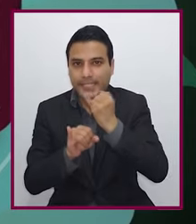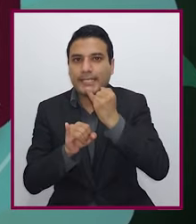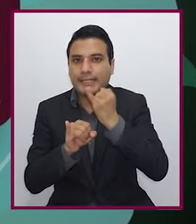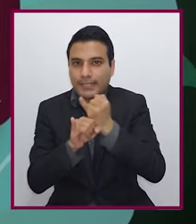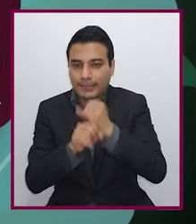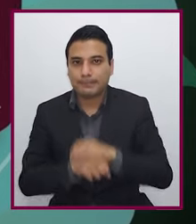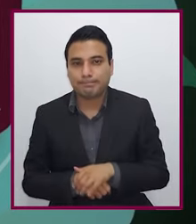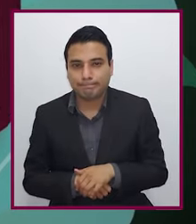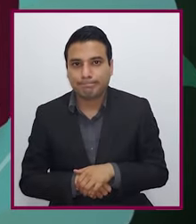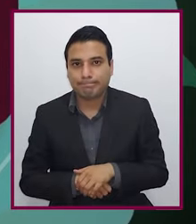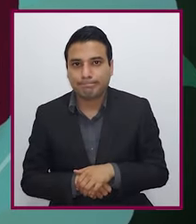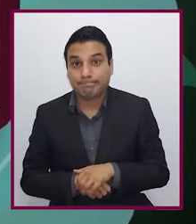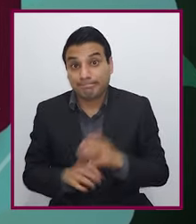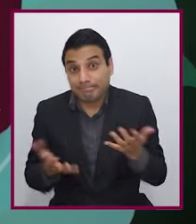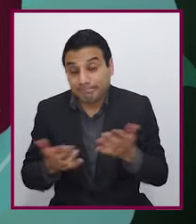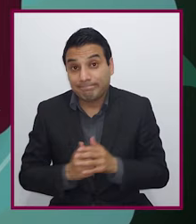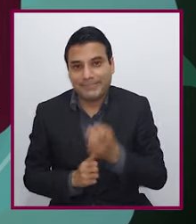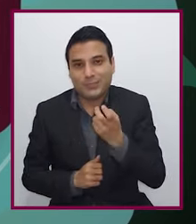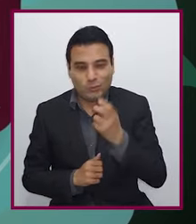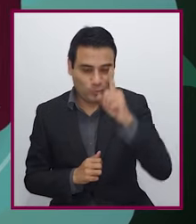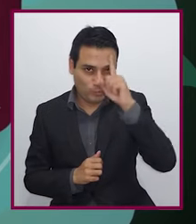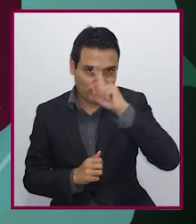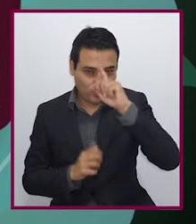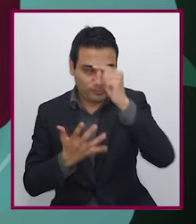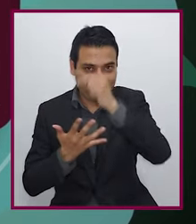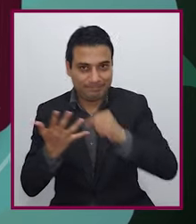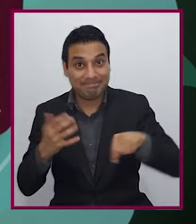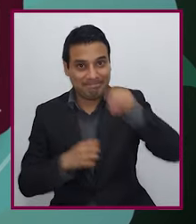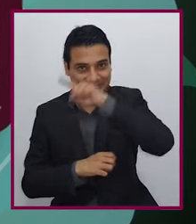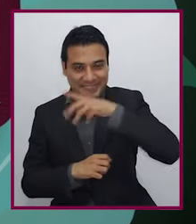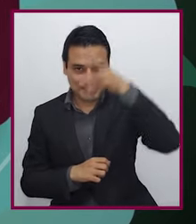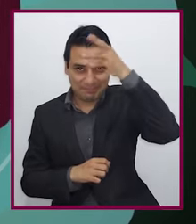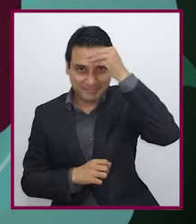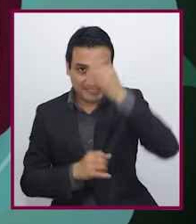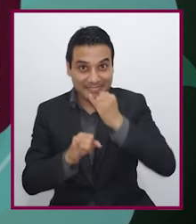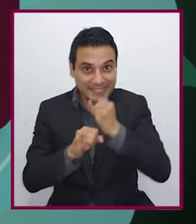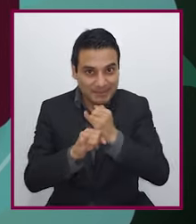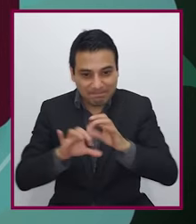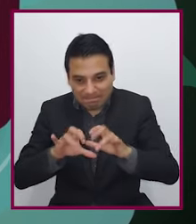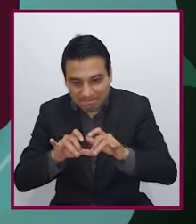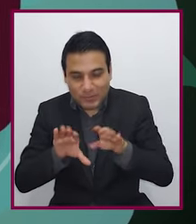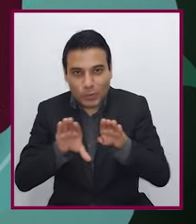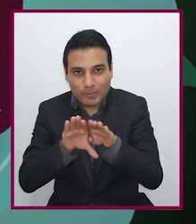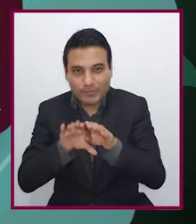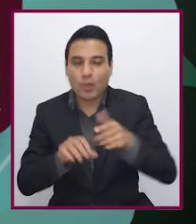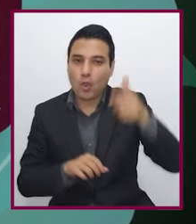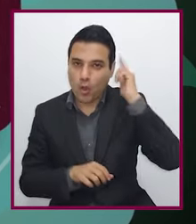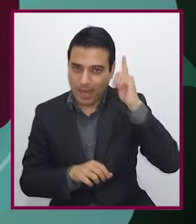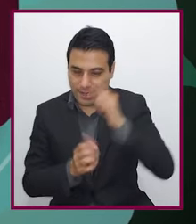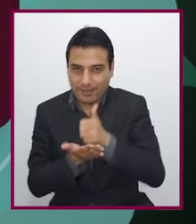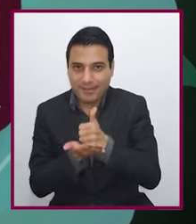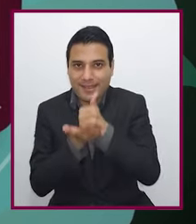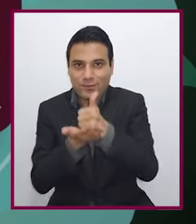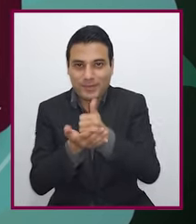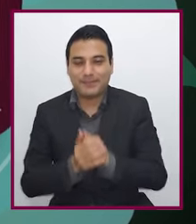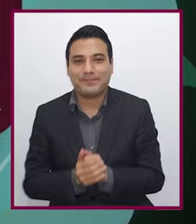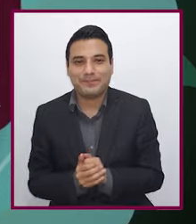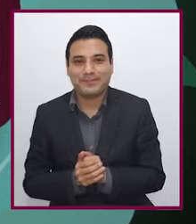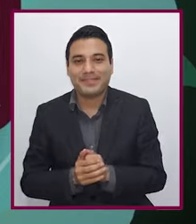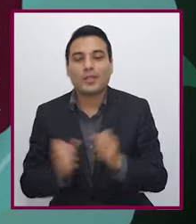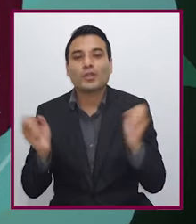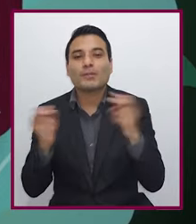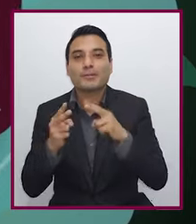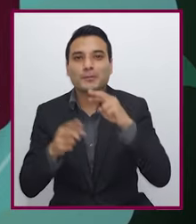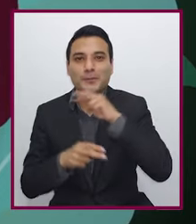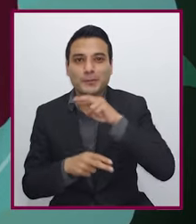a Internet. Pues estos serían los pasos a seguir para la alfabetización digital de cualquier persona. Espero que les haya